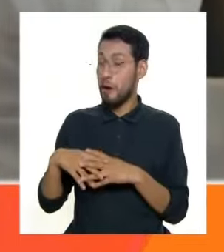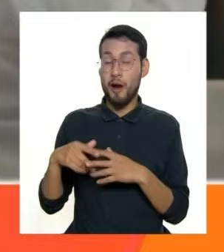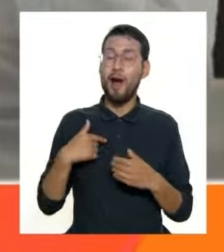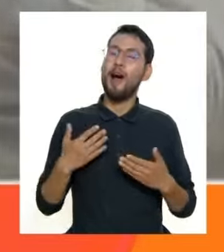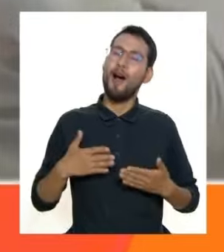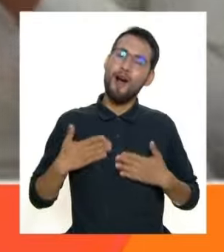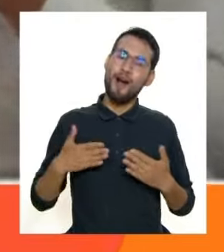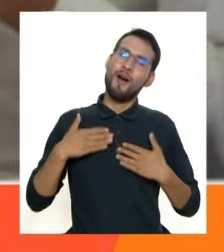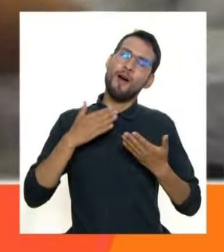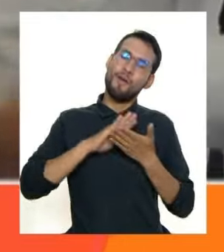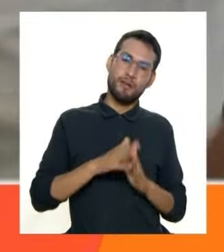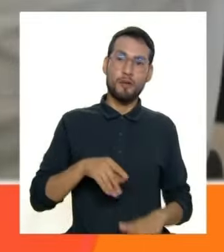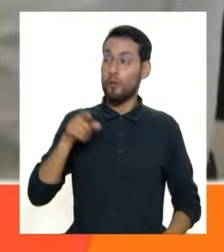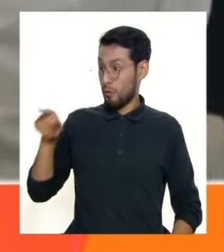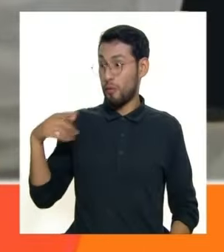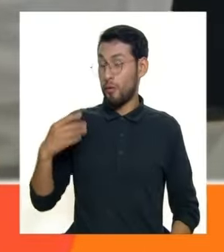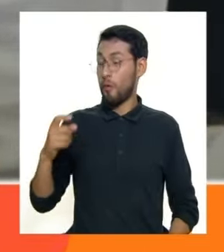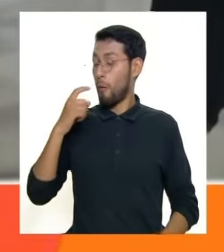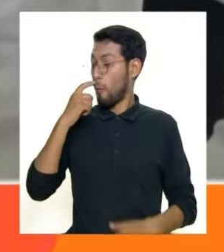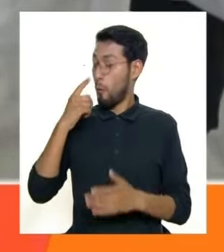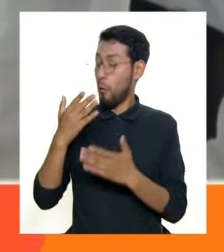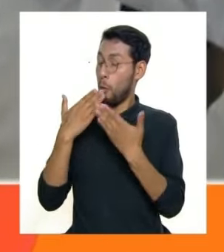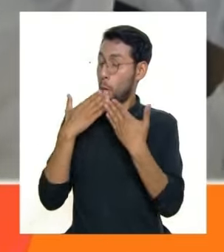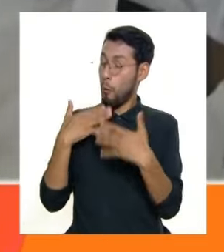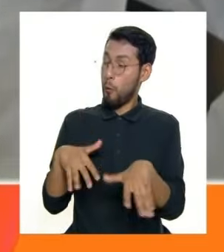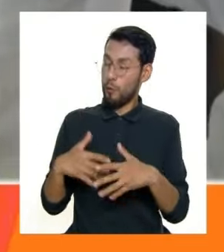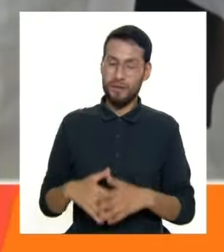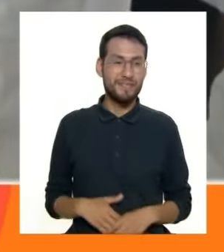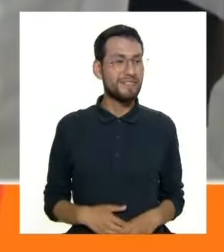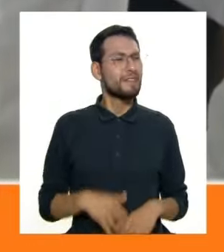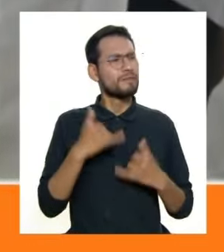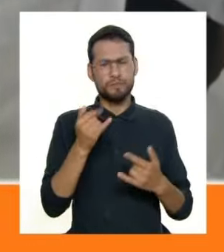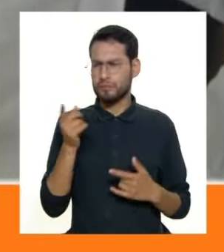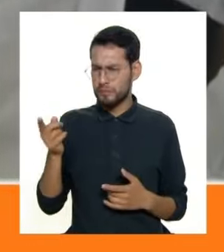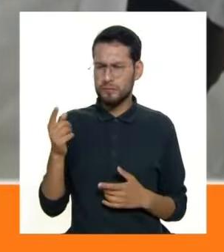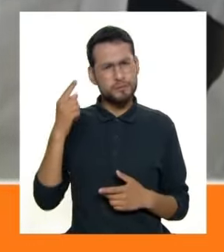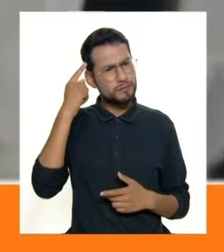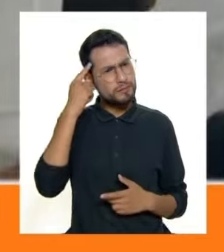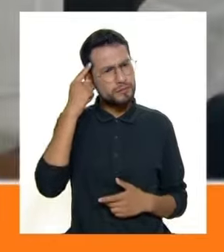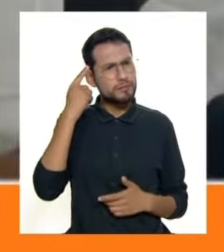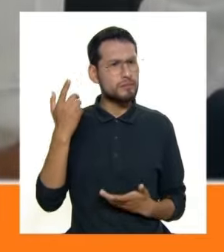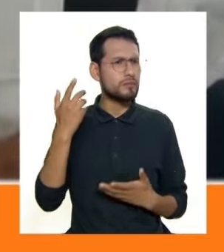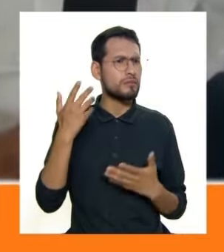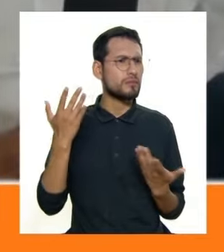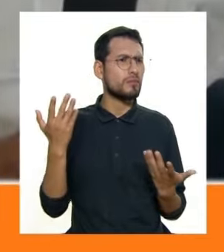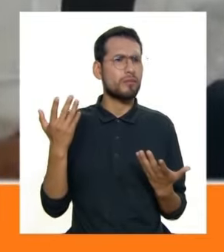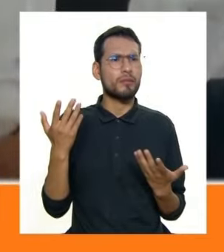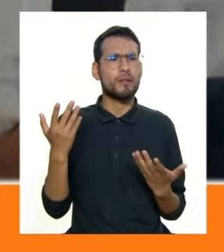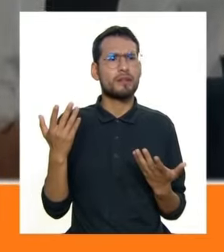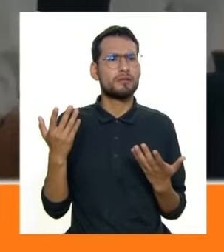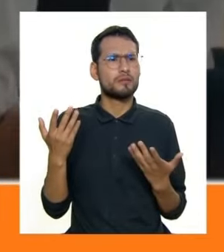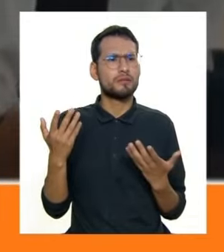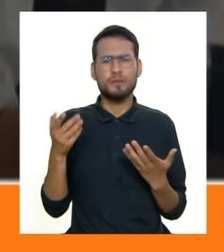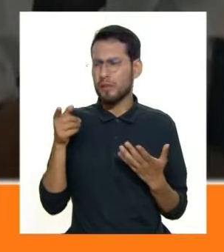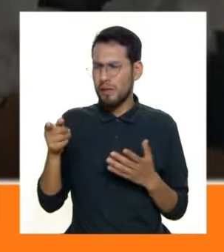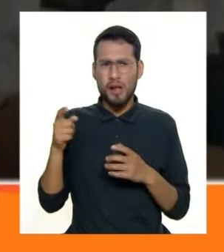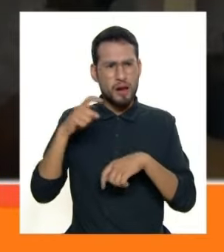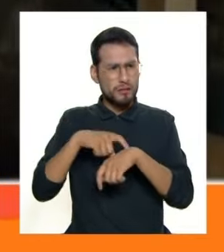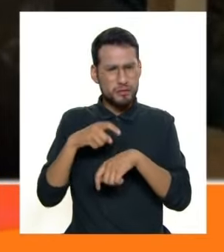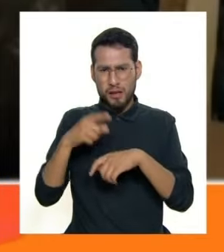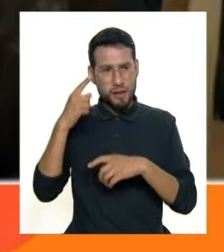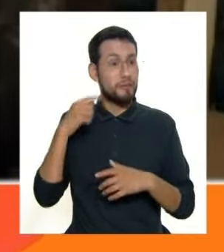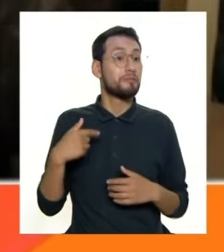como un lujo, no, eso es un lujo. Ahora, ¿tú en algún momento te imaginaste en esas